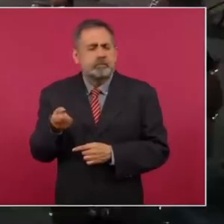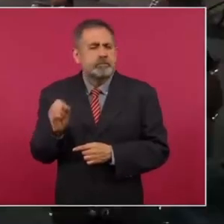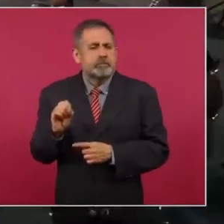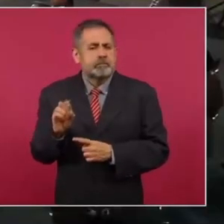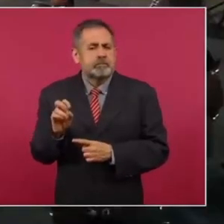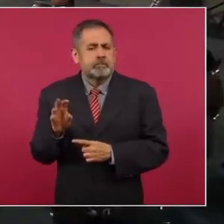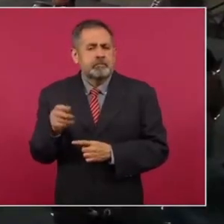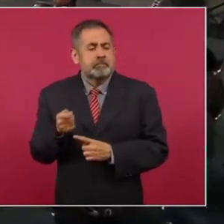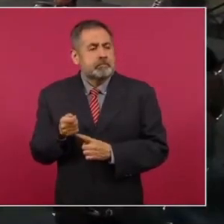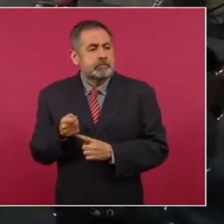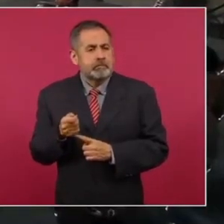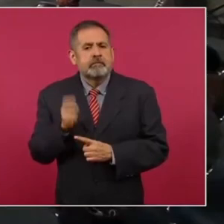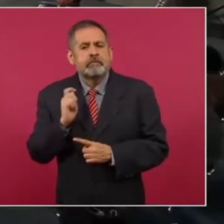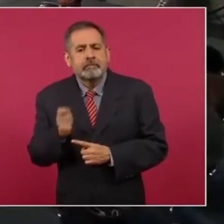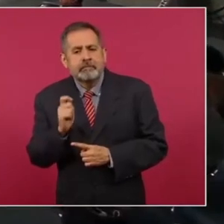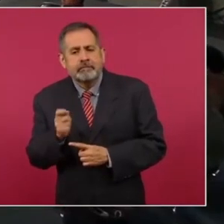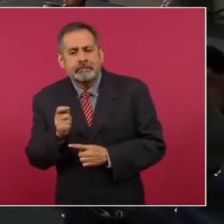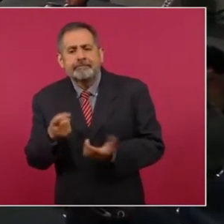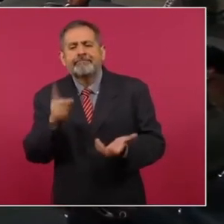de que se vendía